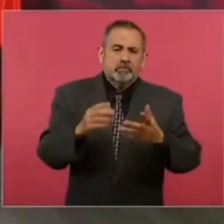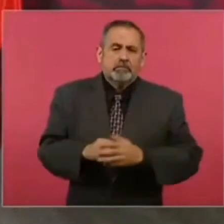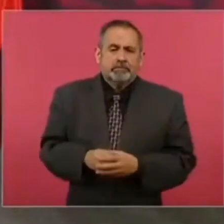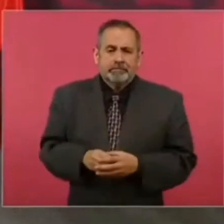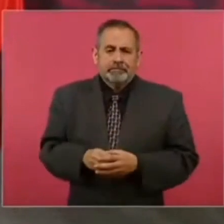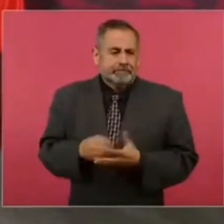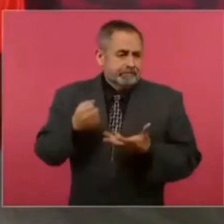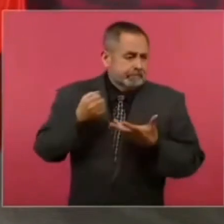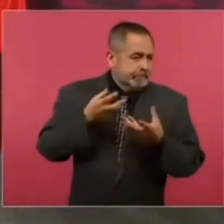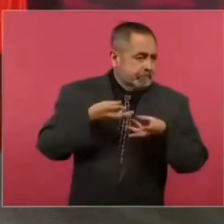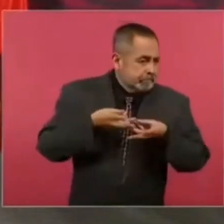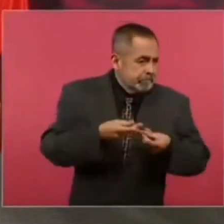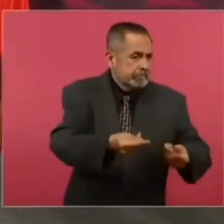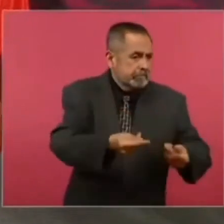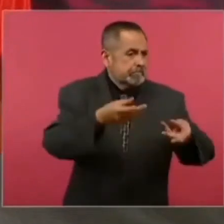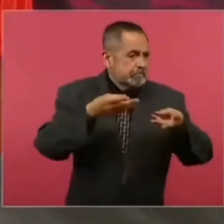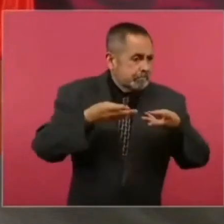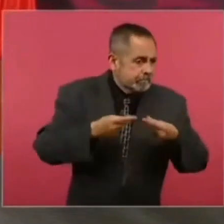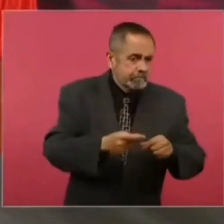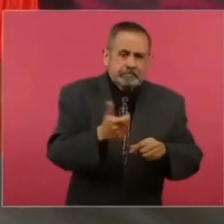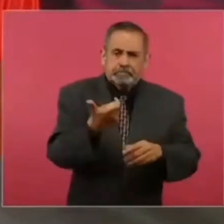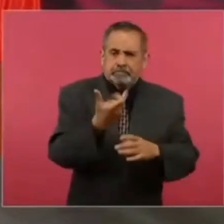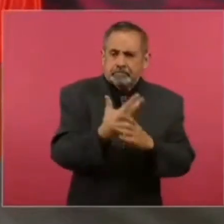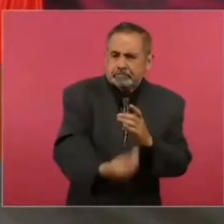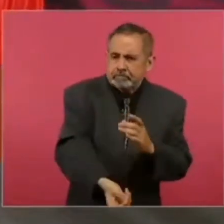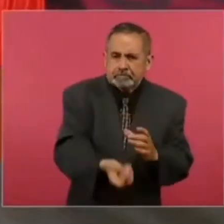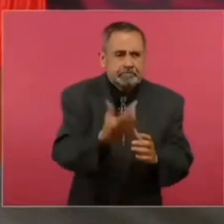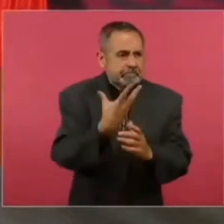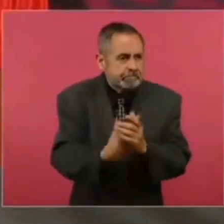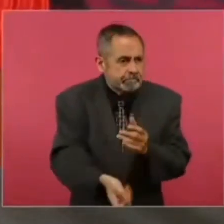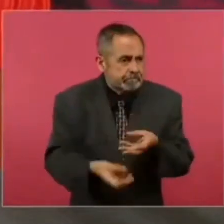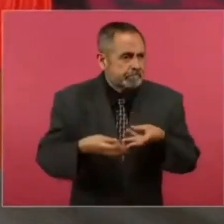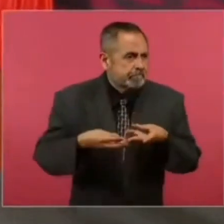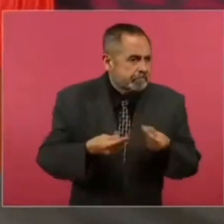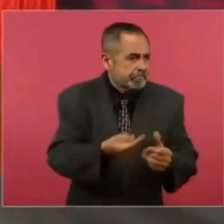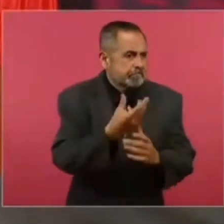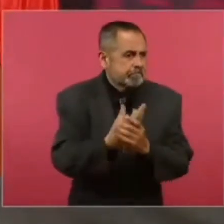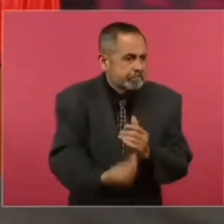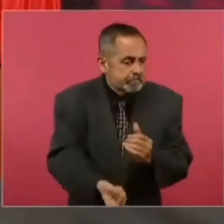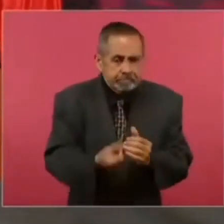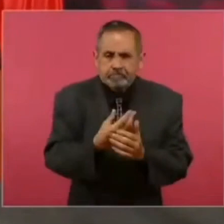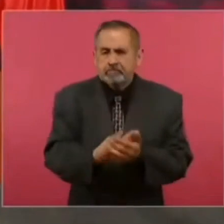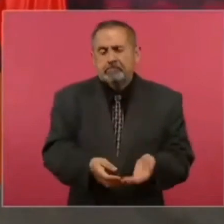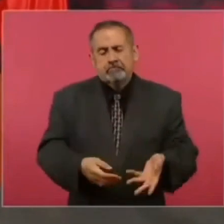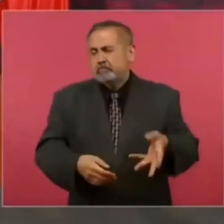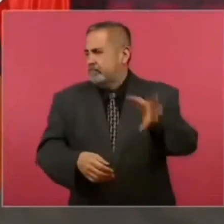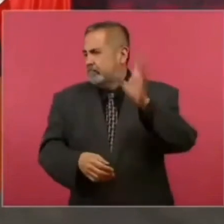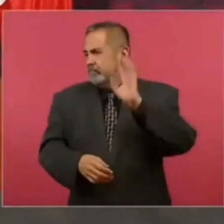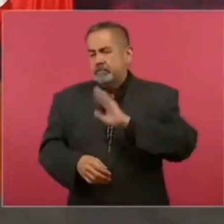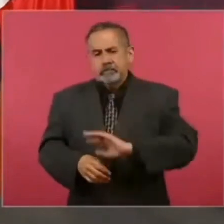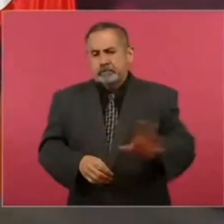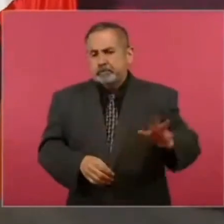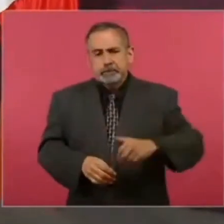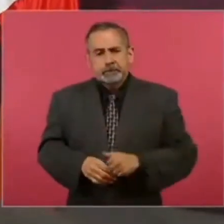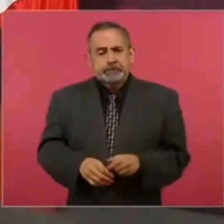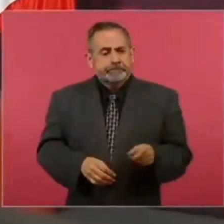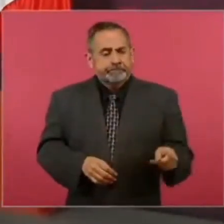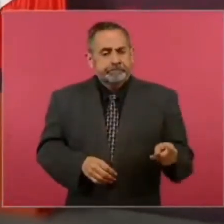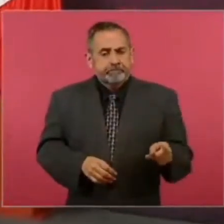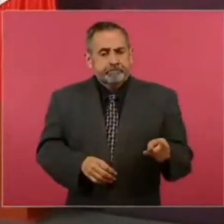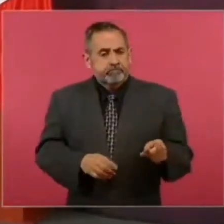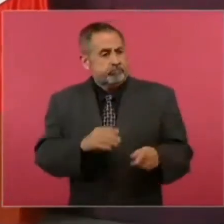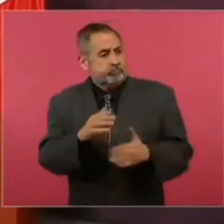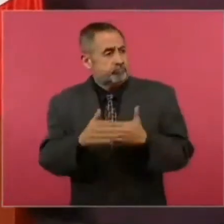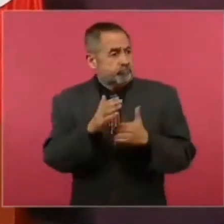un barril sin fondo eso. Y una obra que no iba